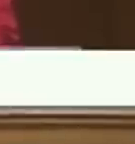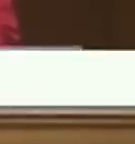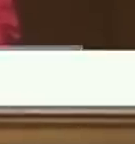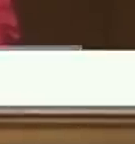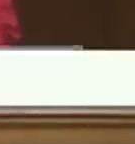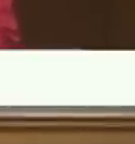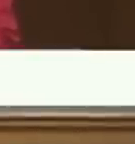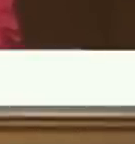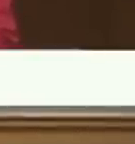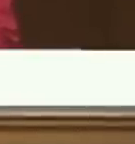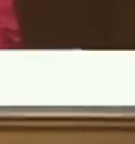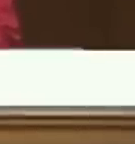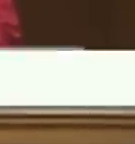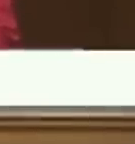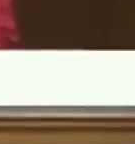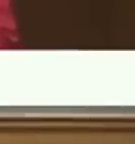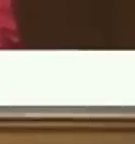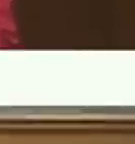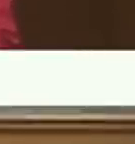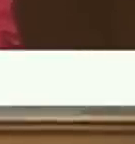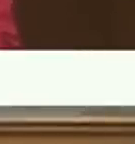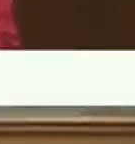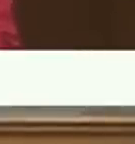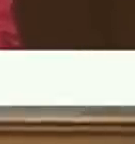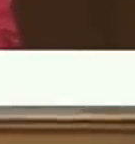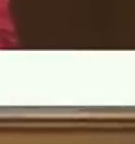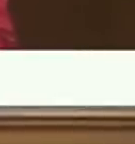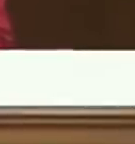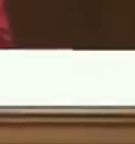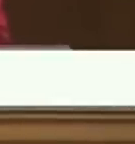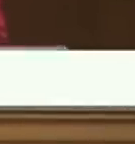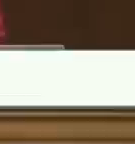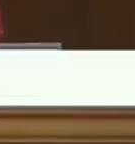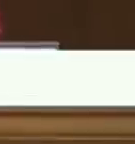todos de lo discutido allí, de los avances